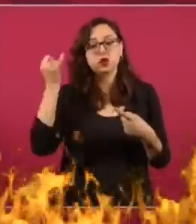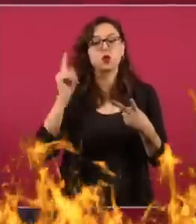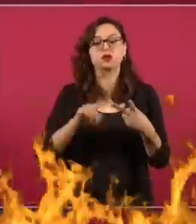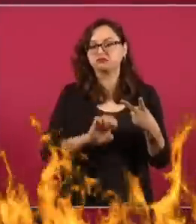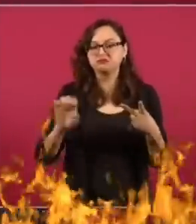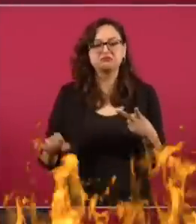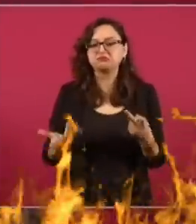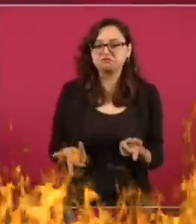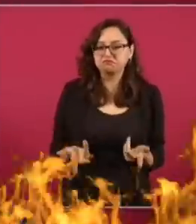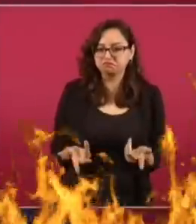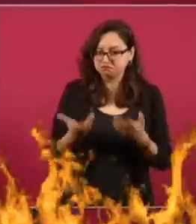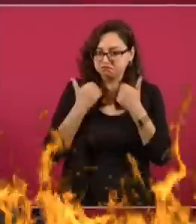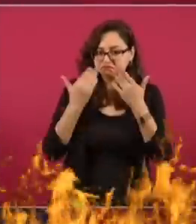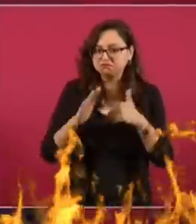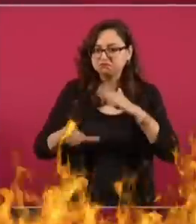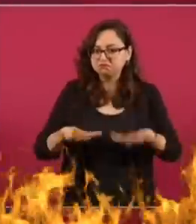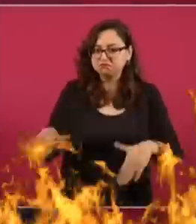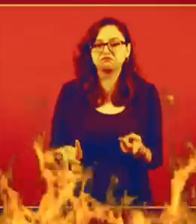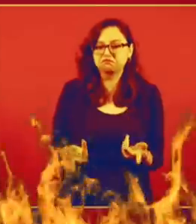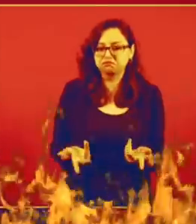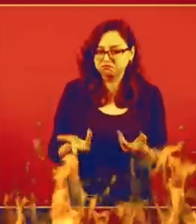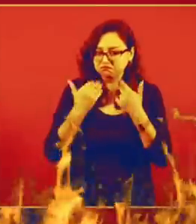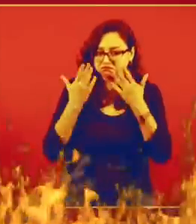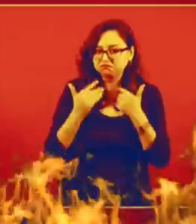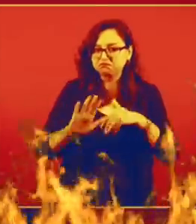no, fue más propaganda,